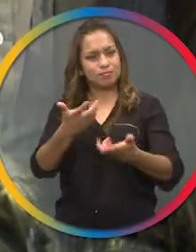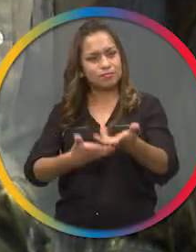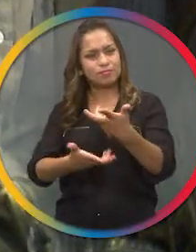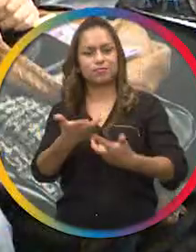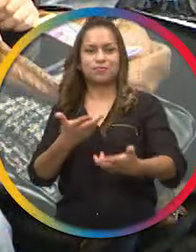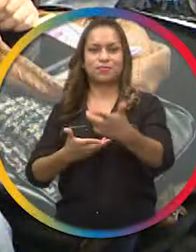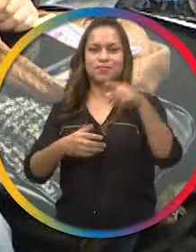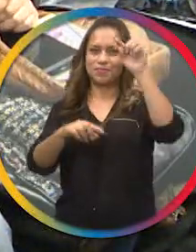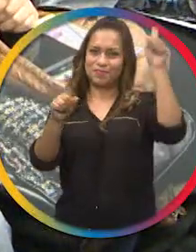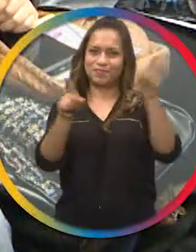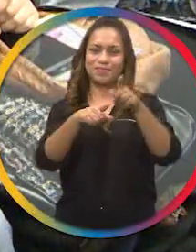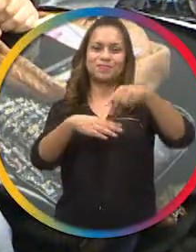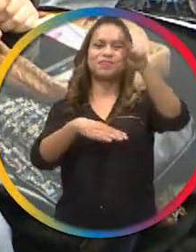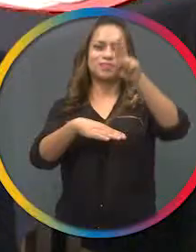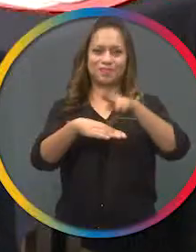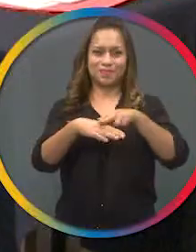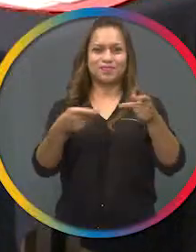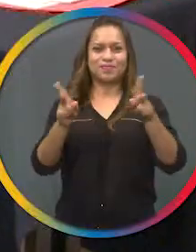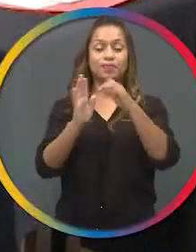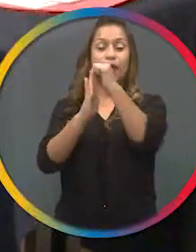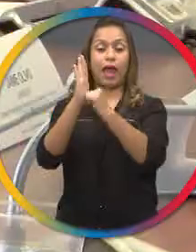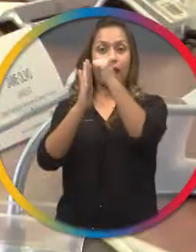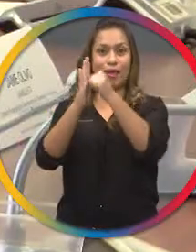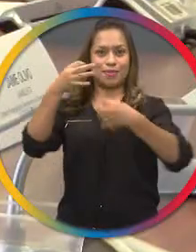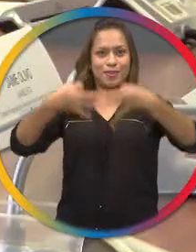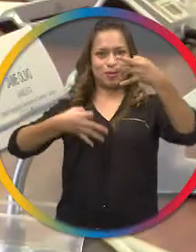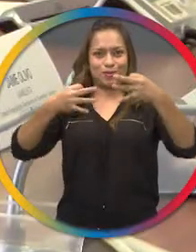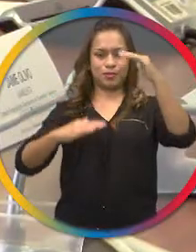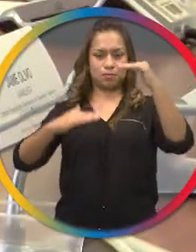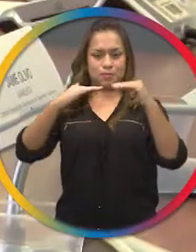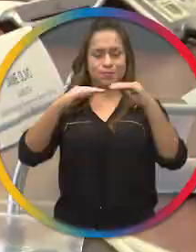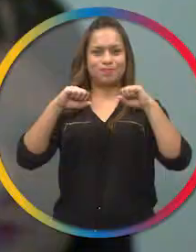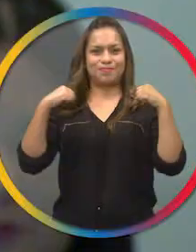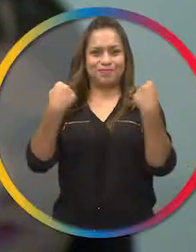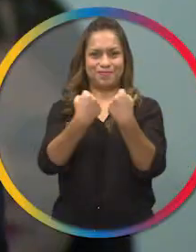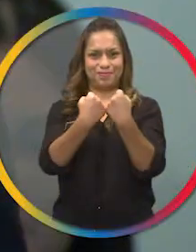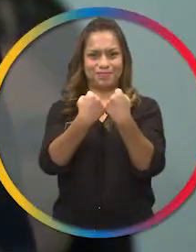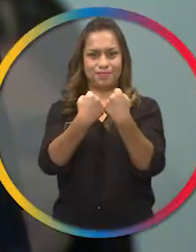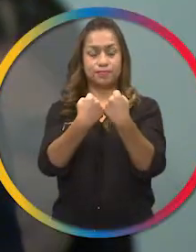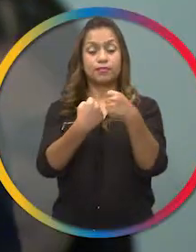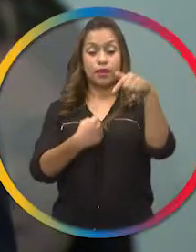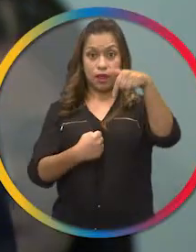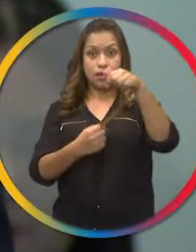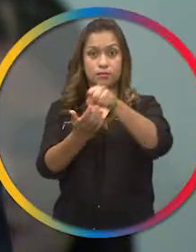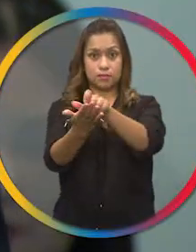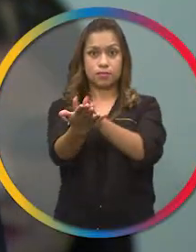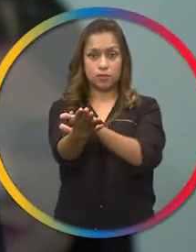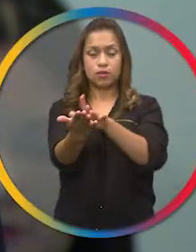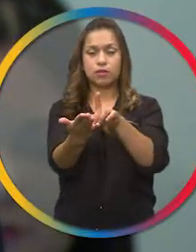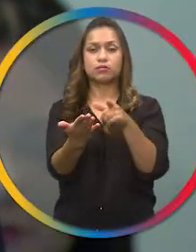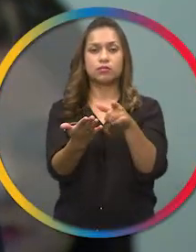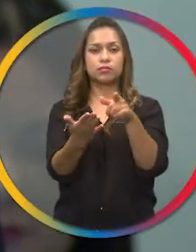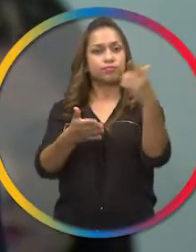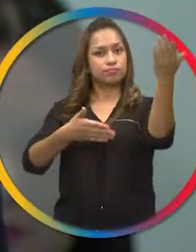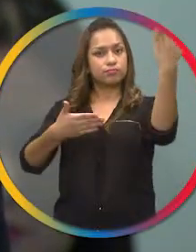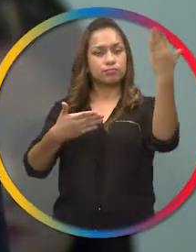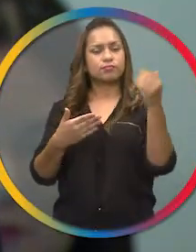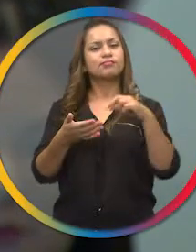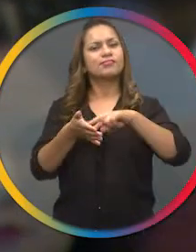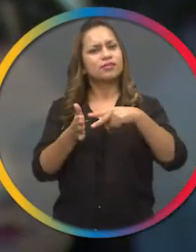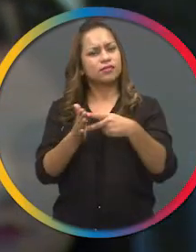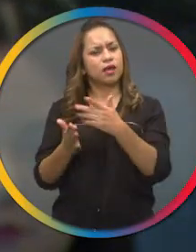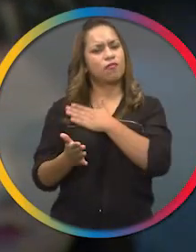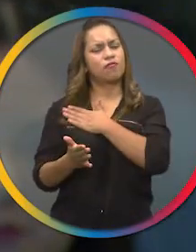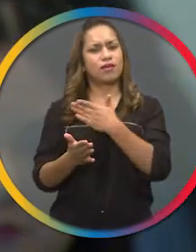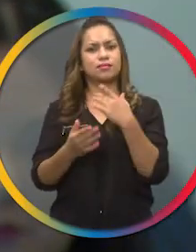pretende consolidar grandes acuerdos nacionales y la agenda de justicia social. El proyecto político cree en el diálogo,